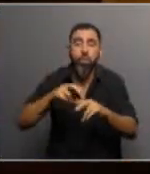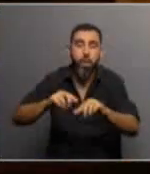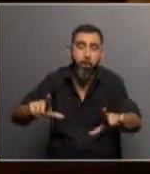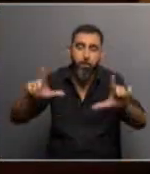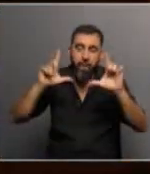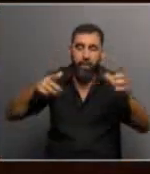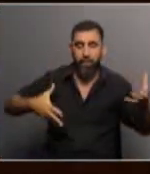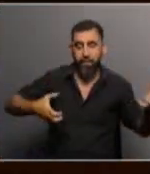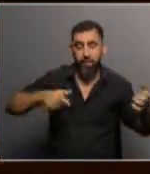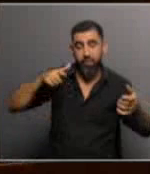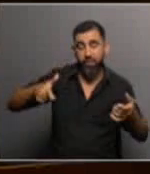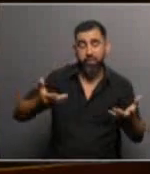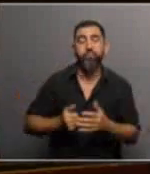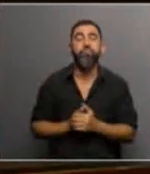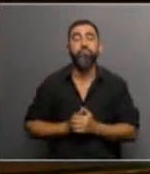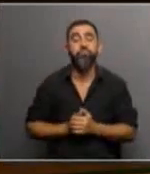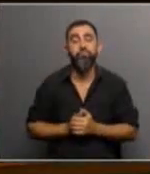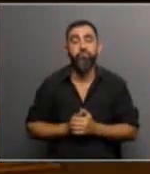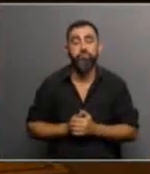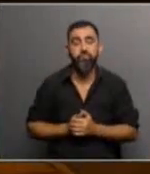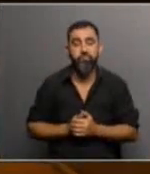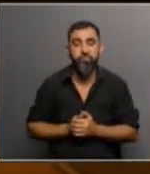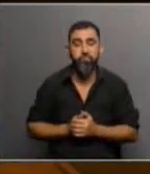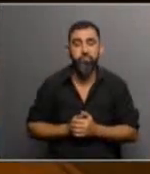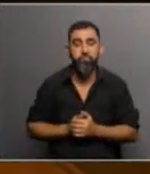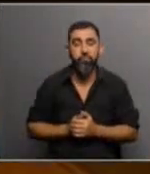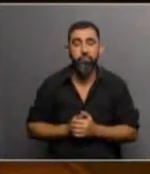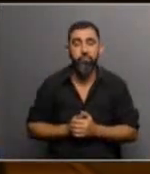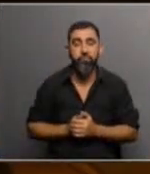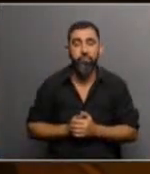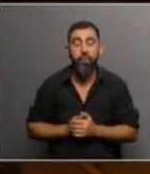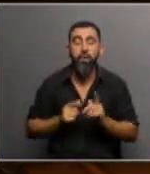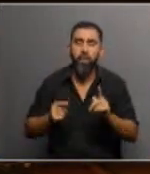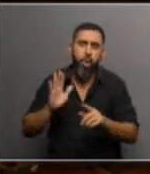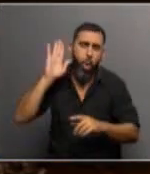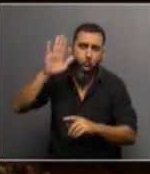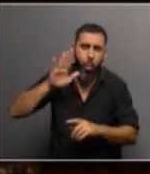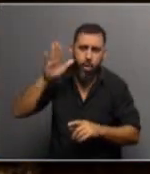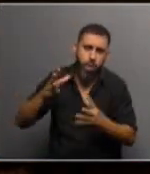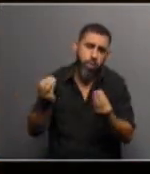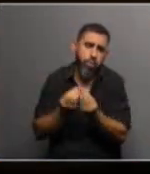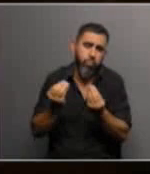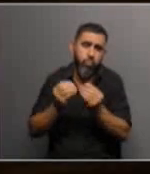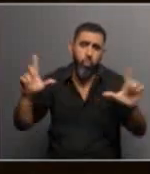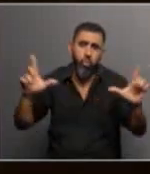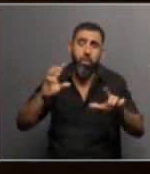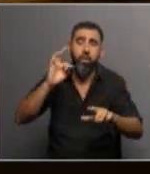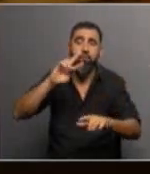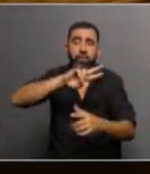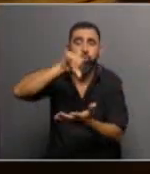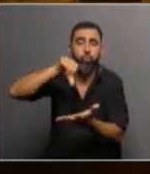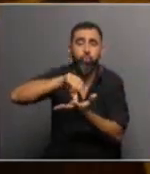de la guitarra de alfredo zitarrosa y bueno con mucha más homenaje mucho más homenaje en la pantalla de tv ciudades